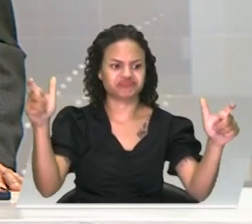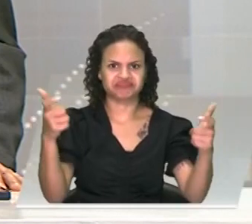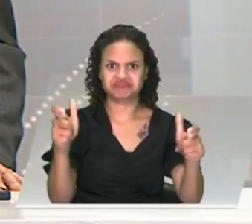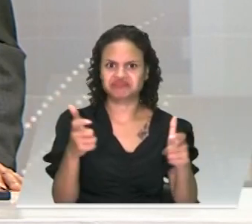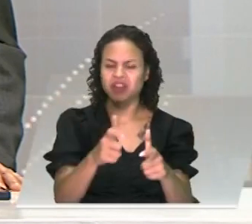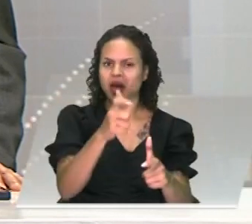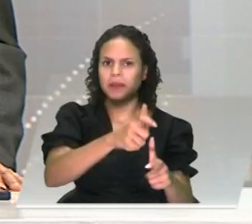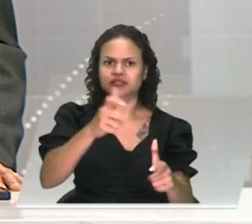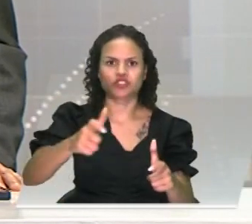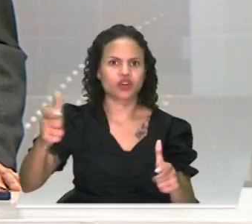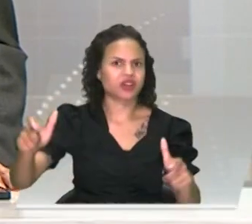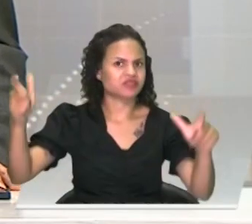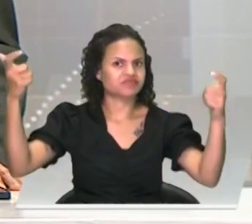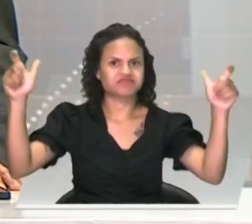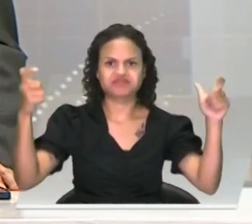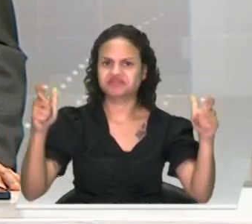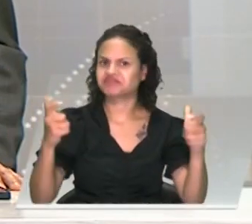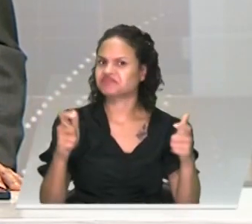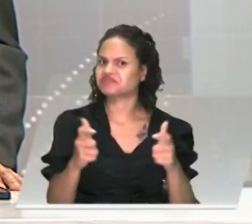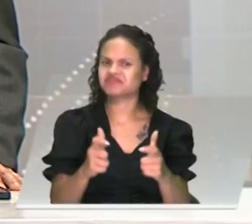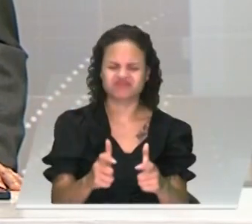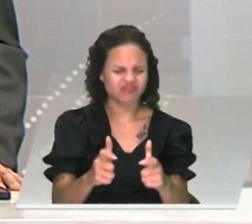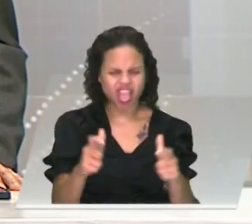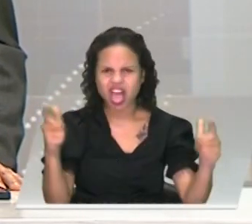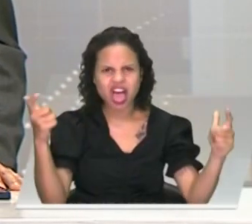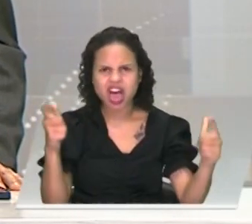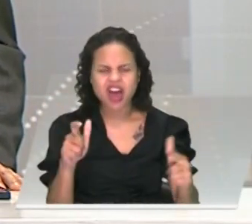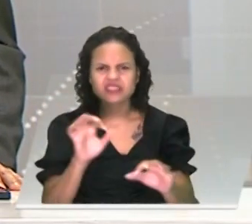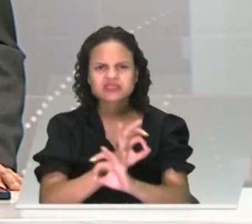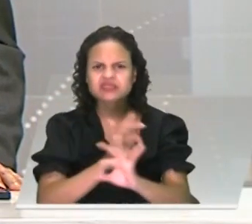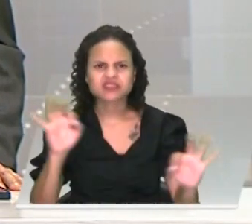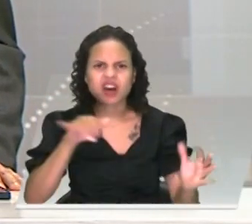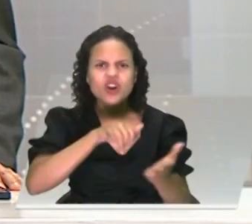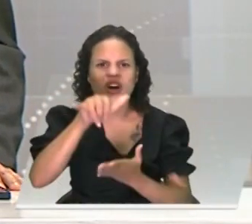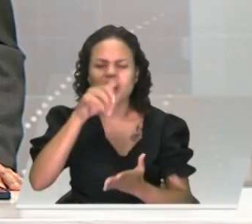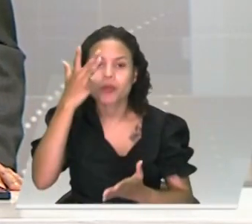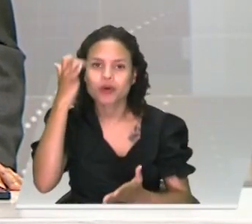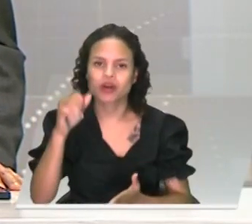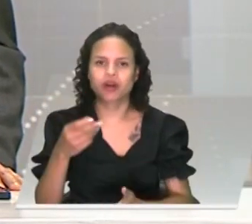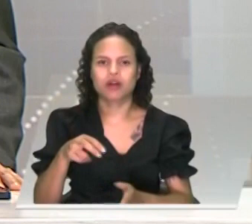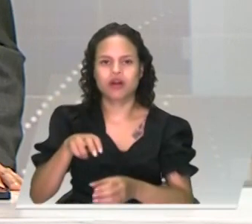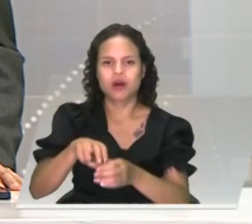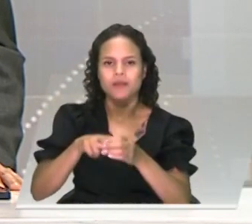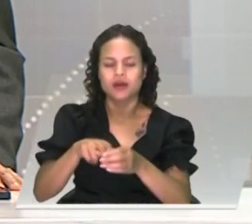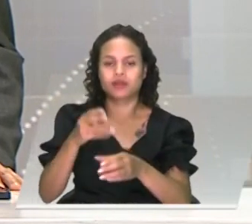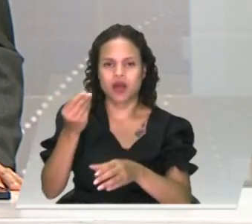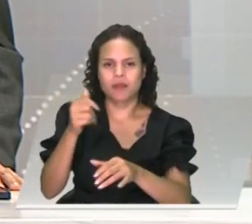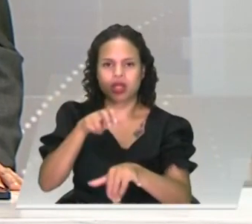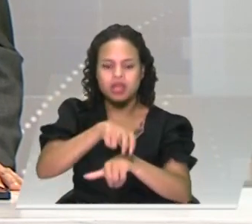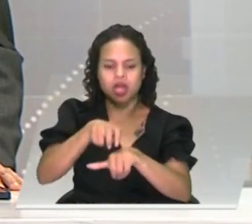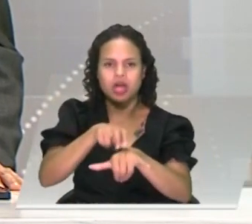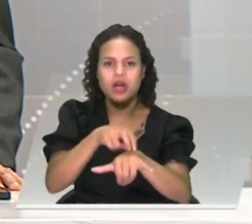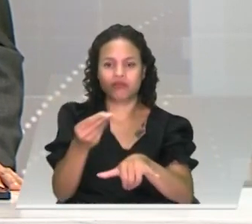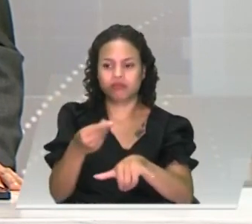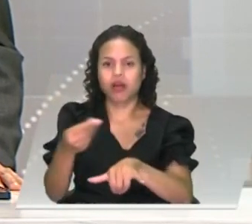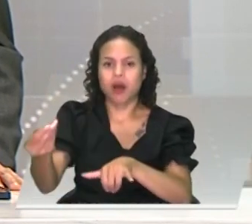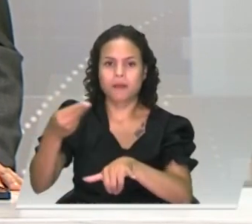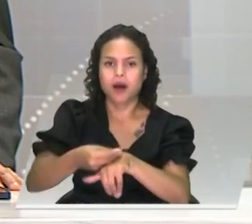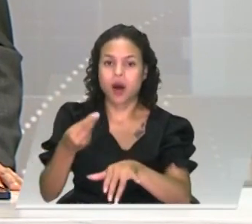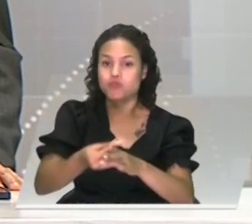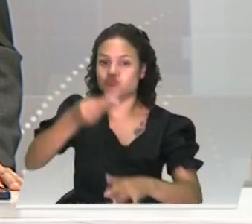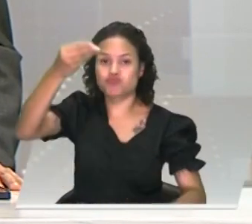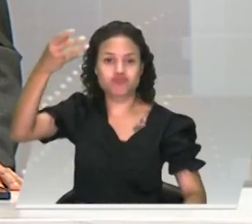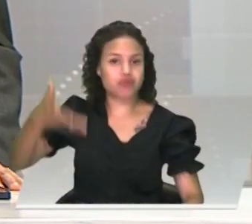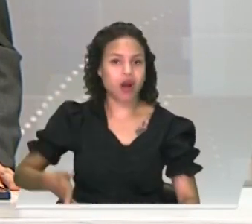seis meses del año una de las principales razones es el incremento en el valor de Los tiquetes así lo Reporta la administración